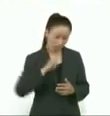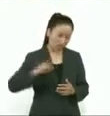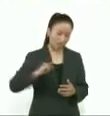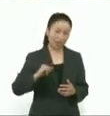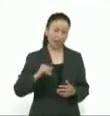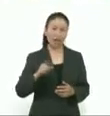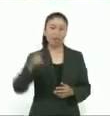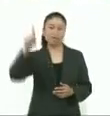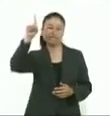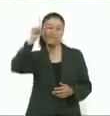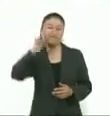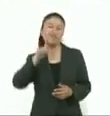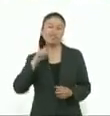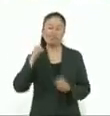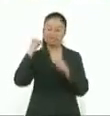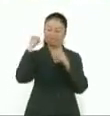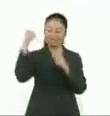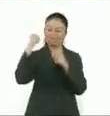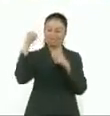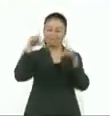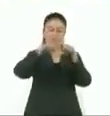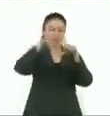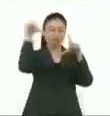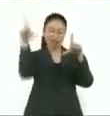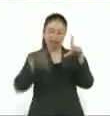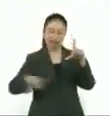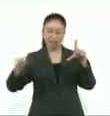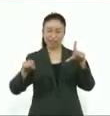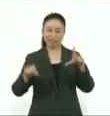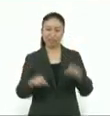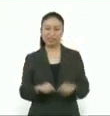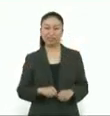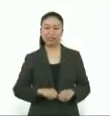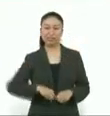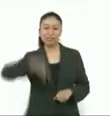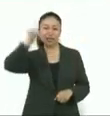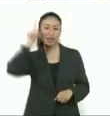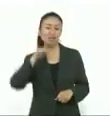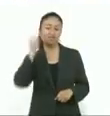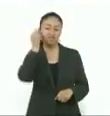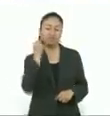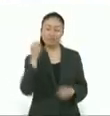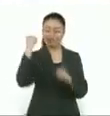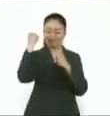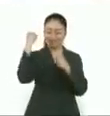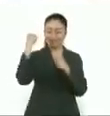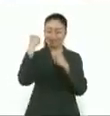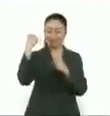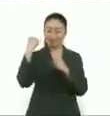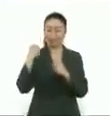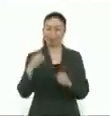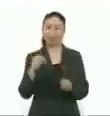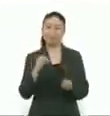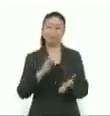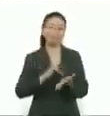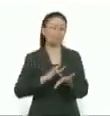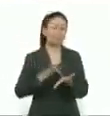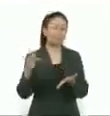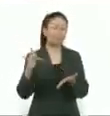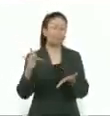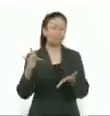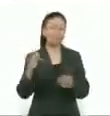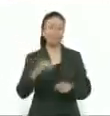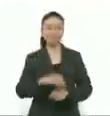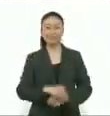de México! ¡Que vivan las mujeres de Guerrero! Gracias, muchas gracias.